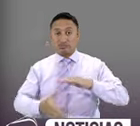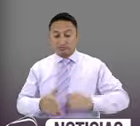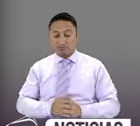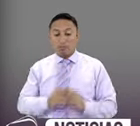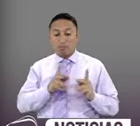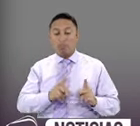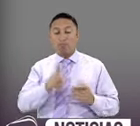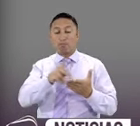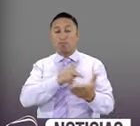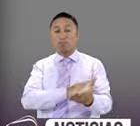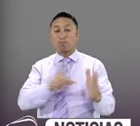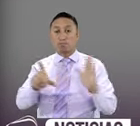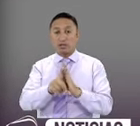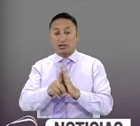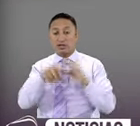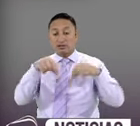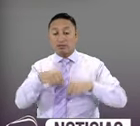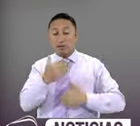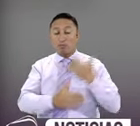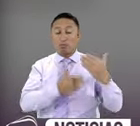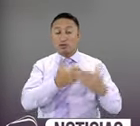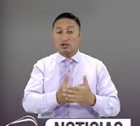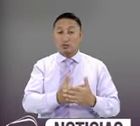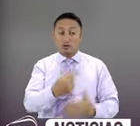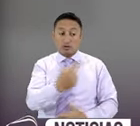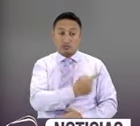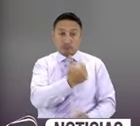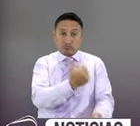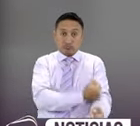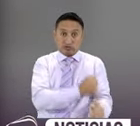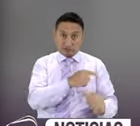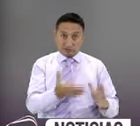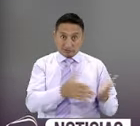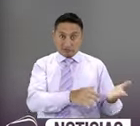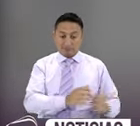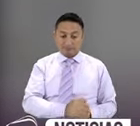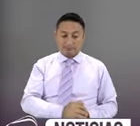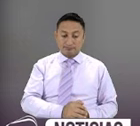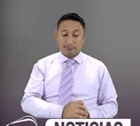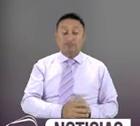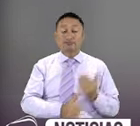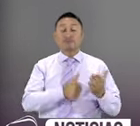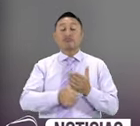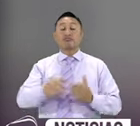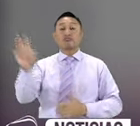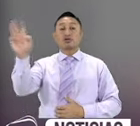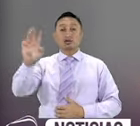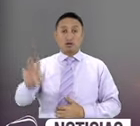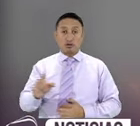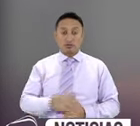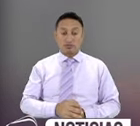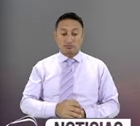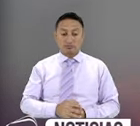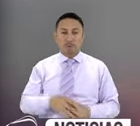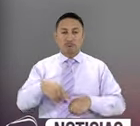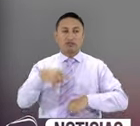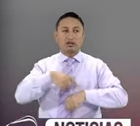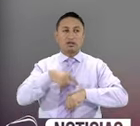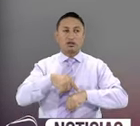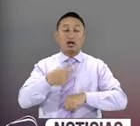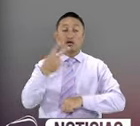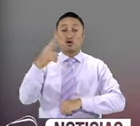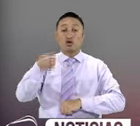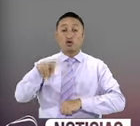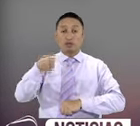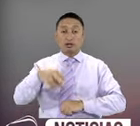ley que regule los procedimientos eutanásicos. Asimismo, disponer al Ministerio de Salud Pública, en el plazo máximo de 2 meses,